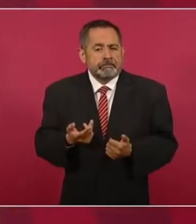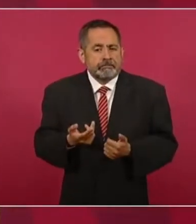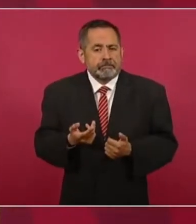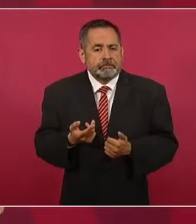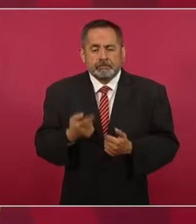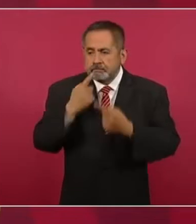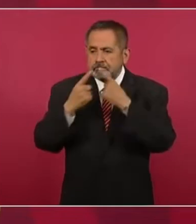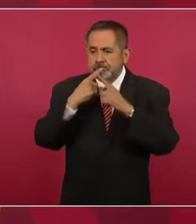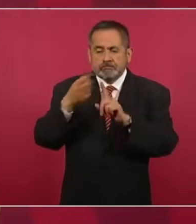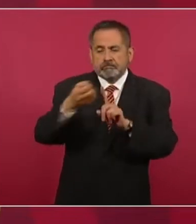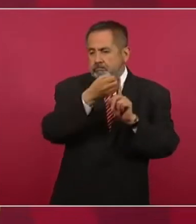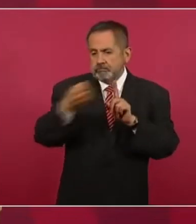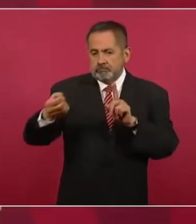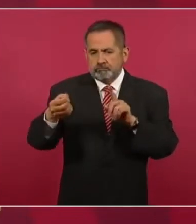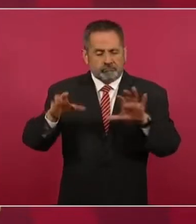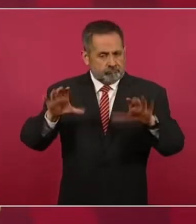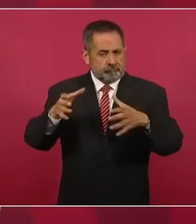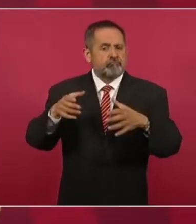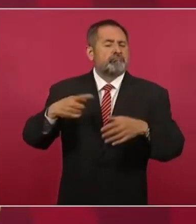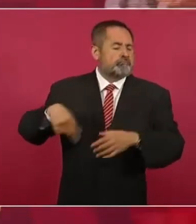para poner orden